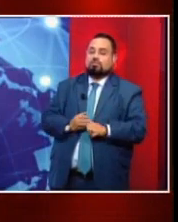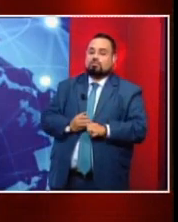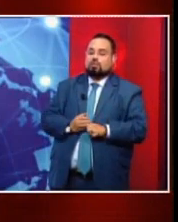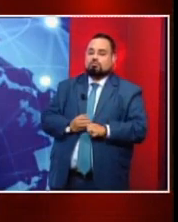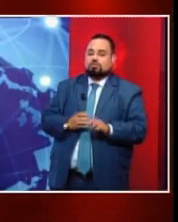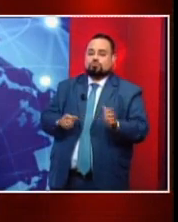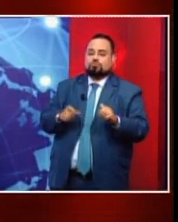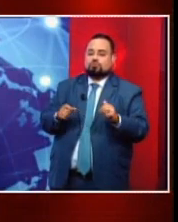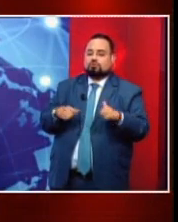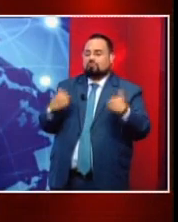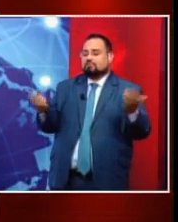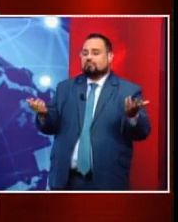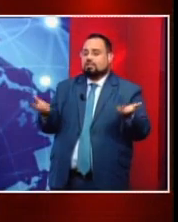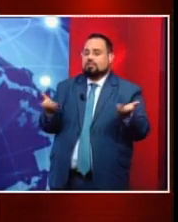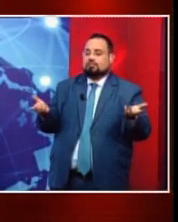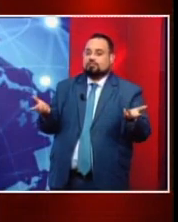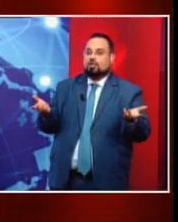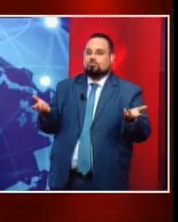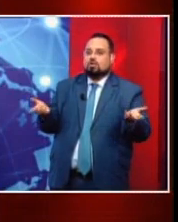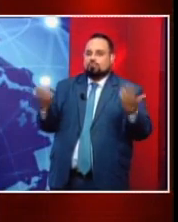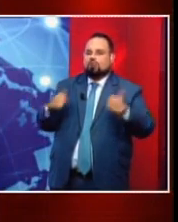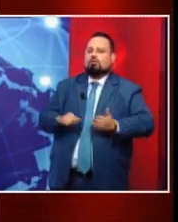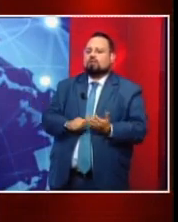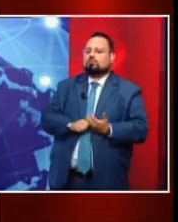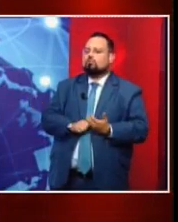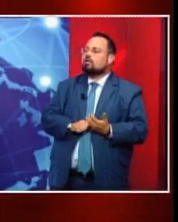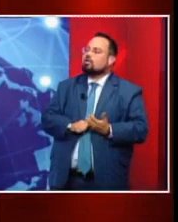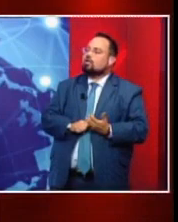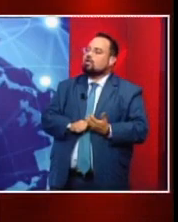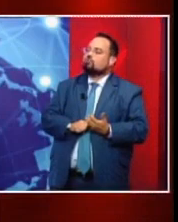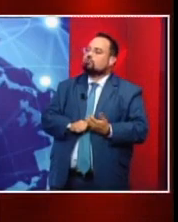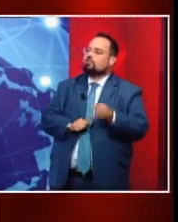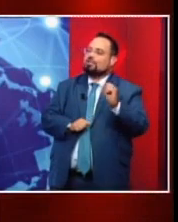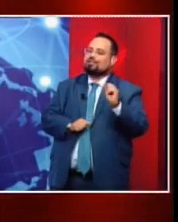entre mandatarios, y eso representaría entre estados. Pero ahora esa buena relación tiene que